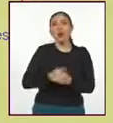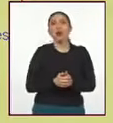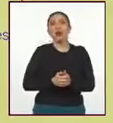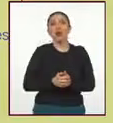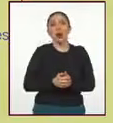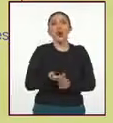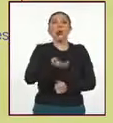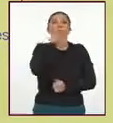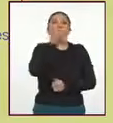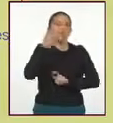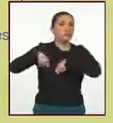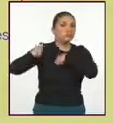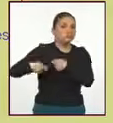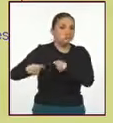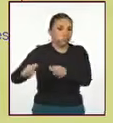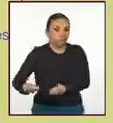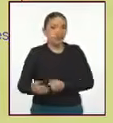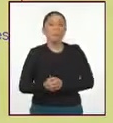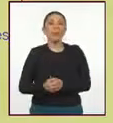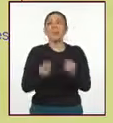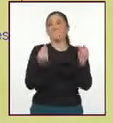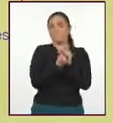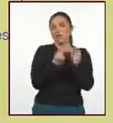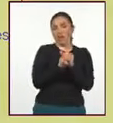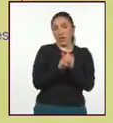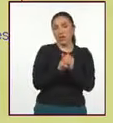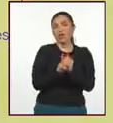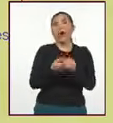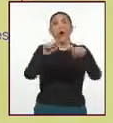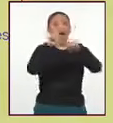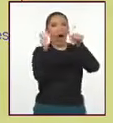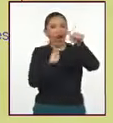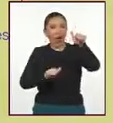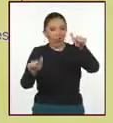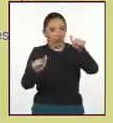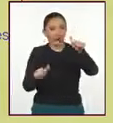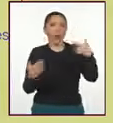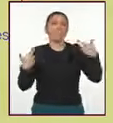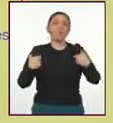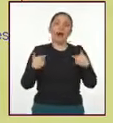usos y costumbres, privada, las artes, los